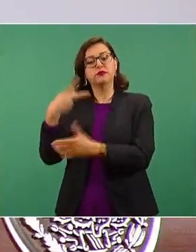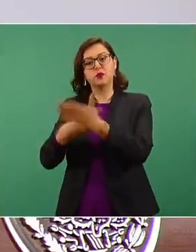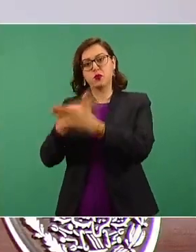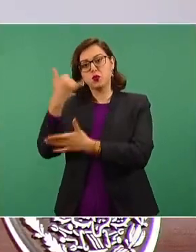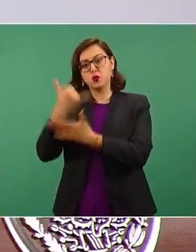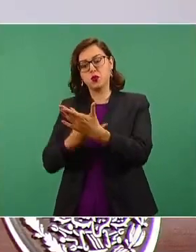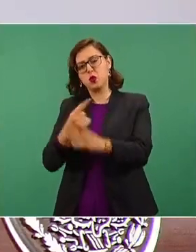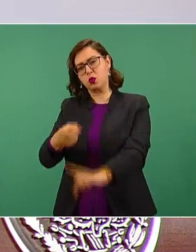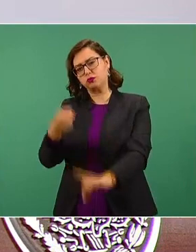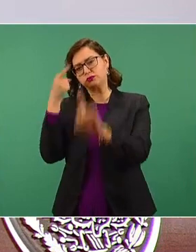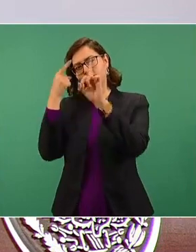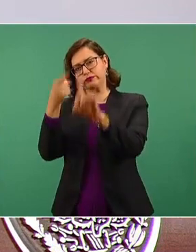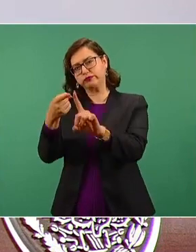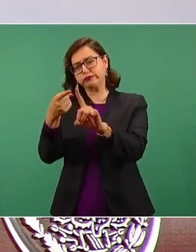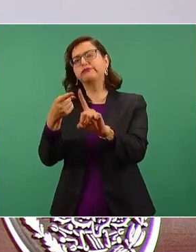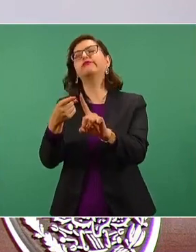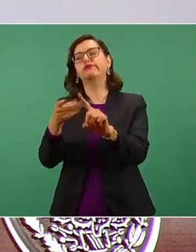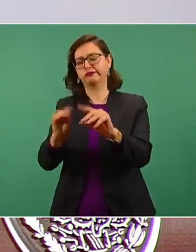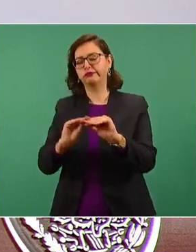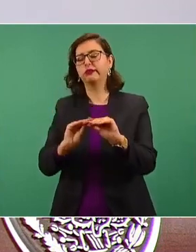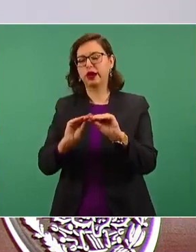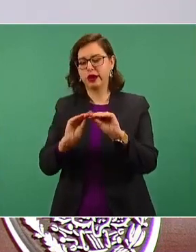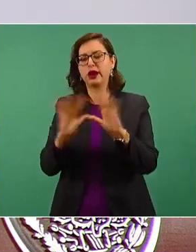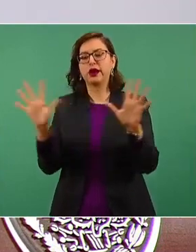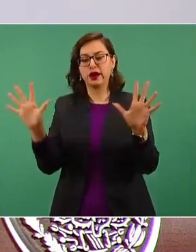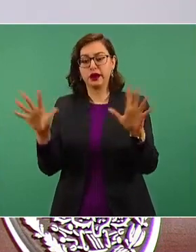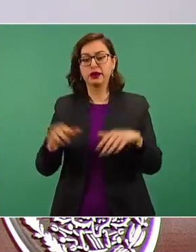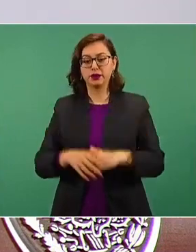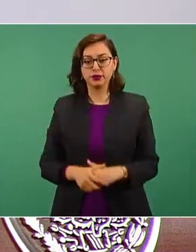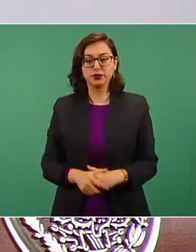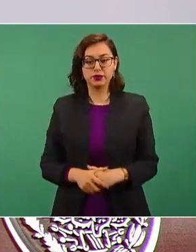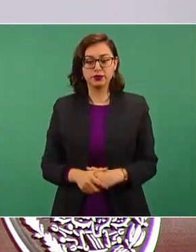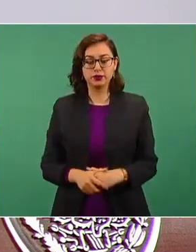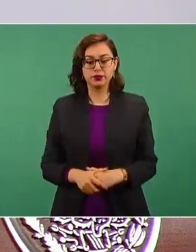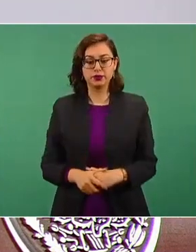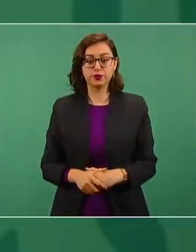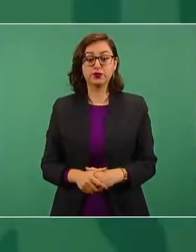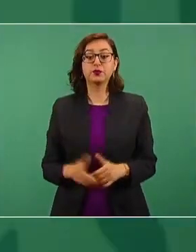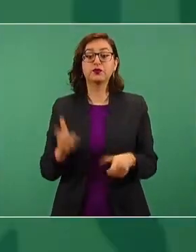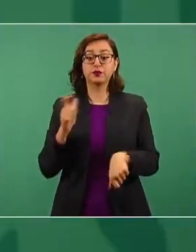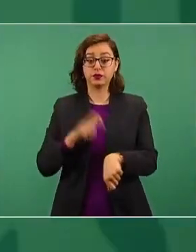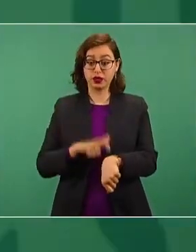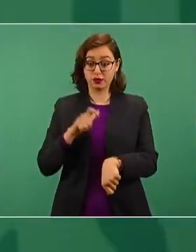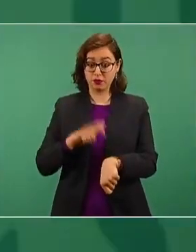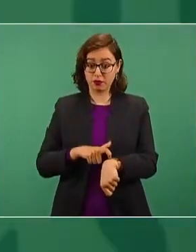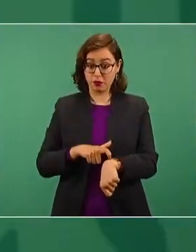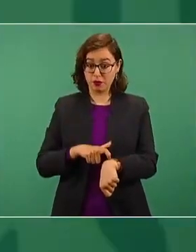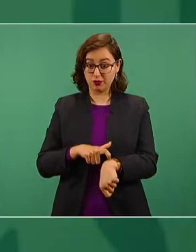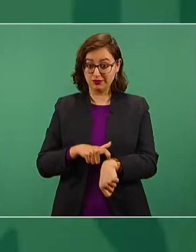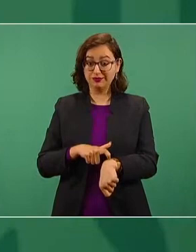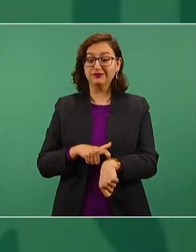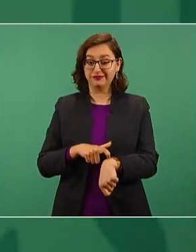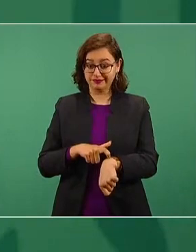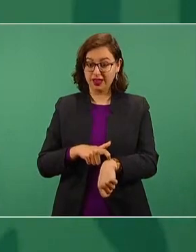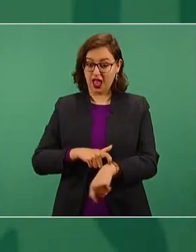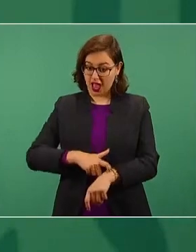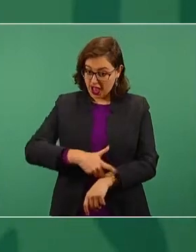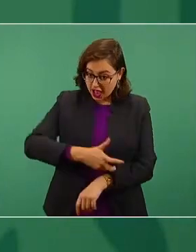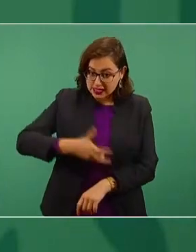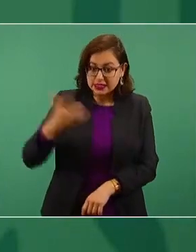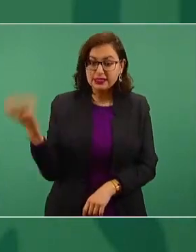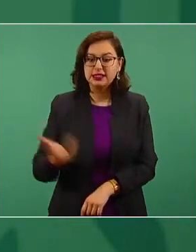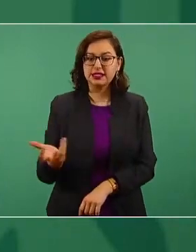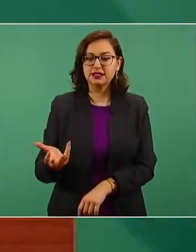proyecto nacional y el sentido de justicia social. Es el tiempo de la acción, de la